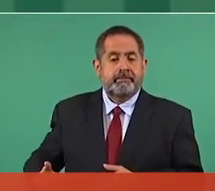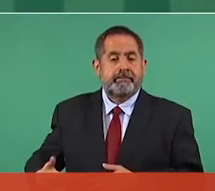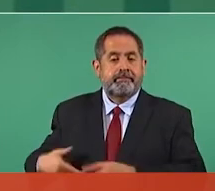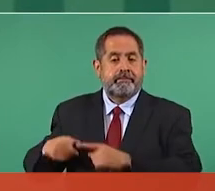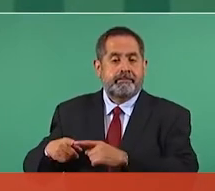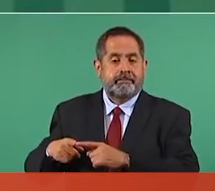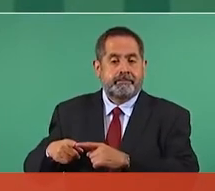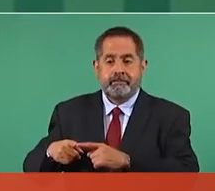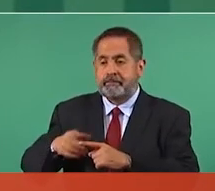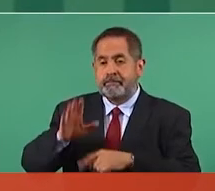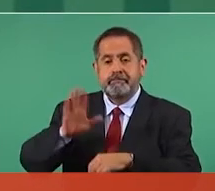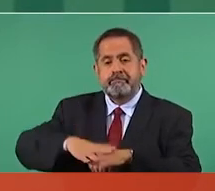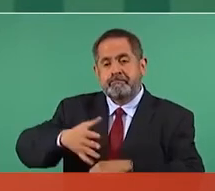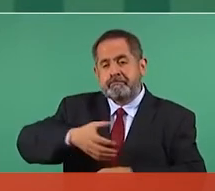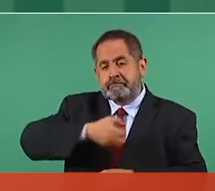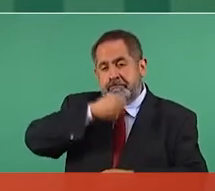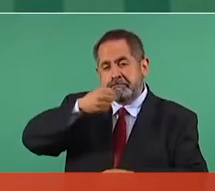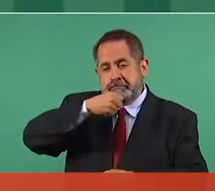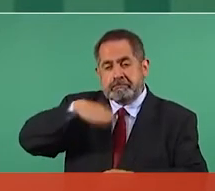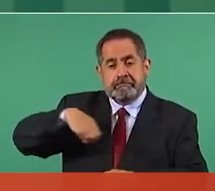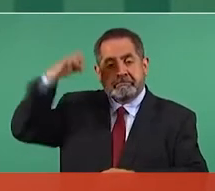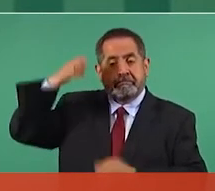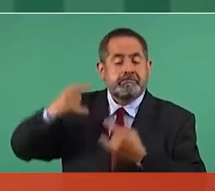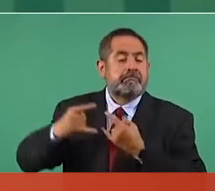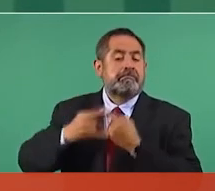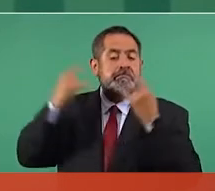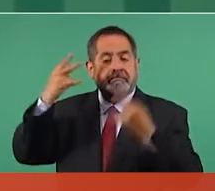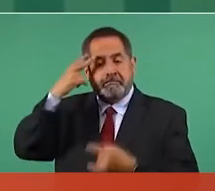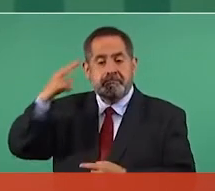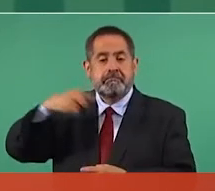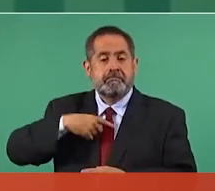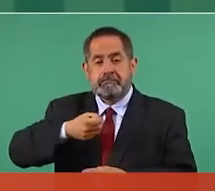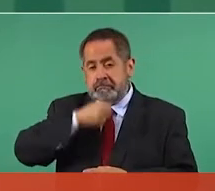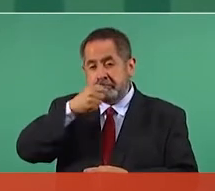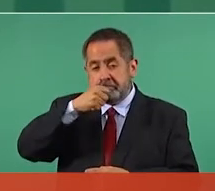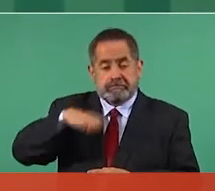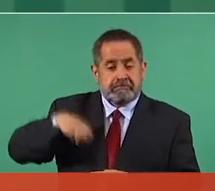de más edad en la historia de México.